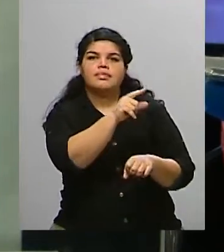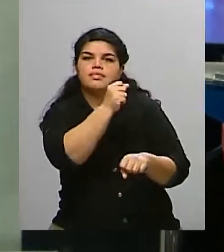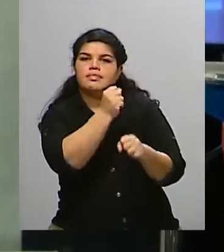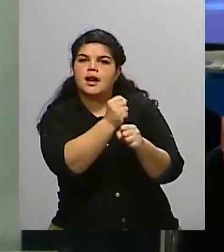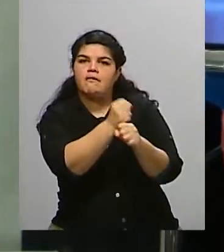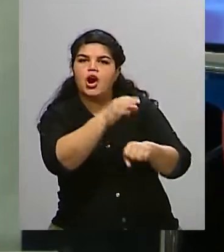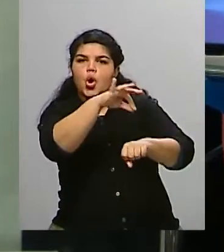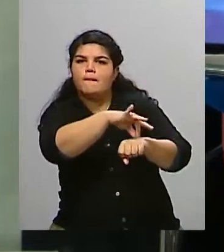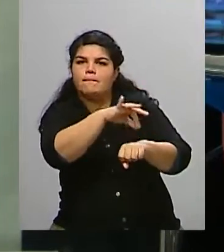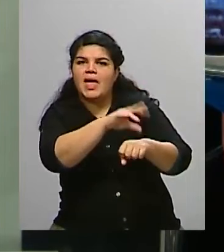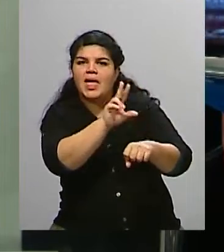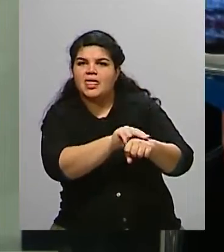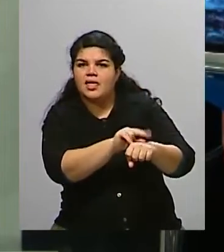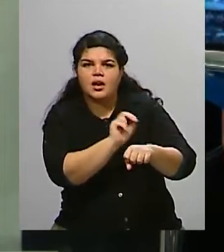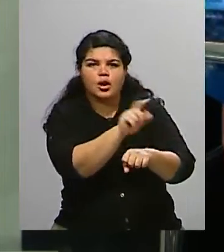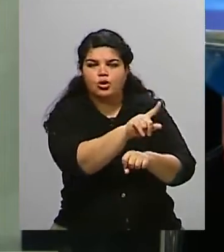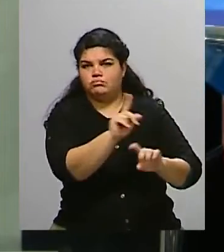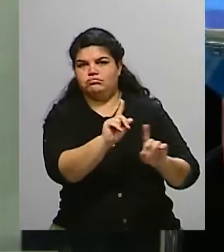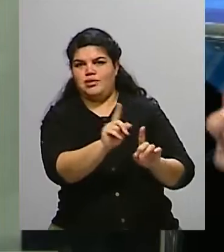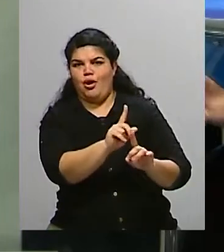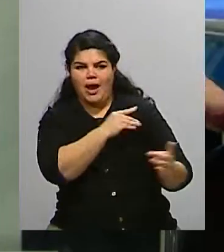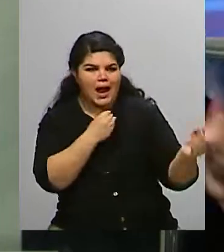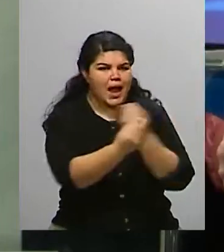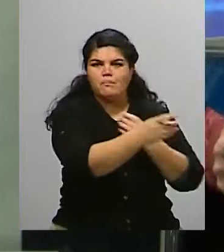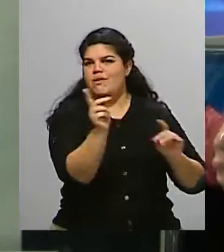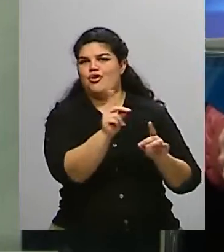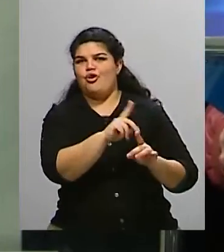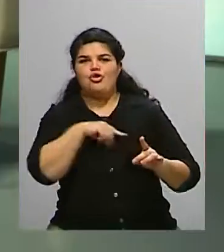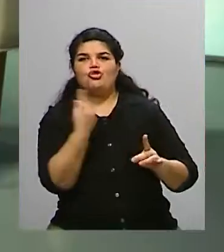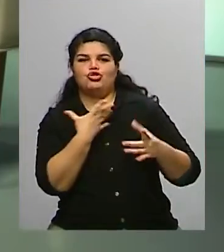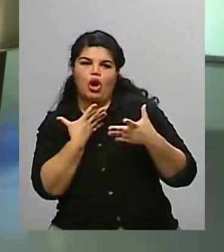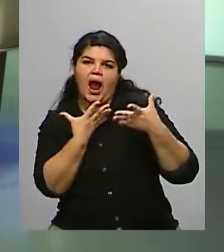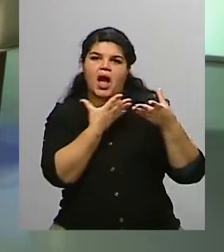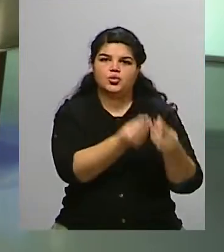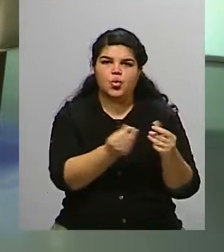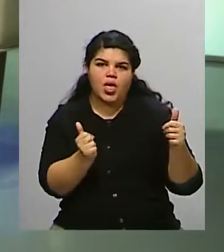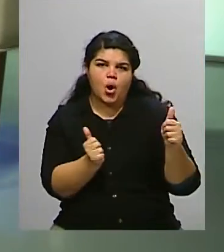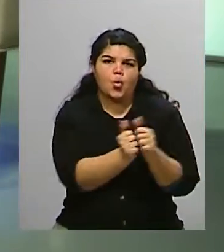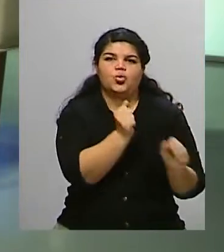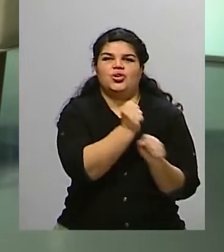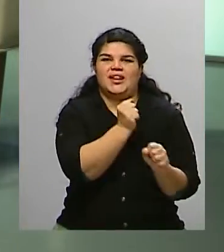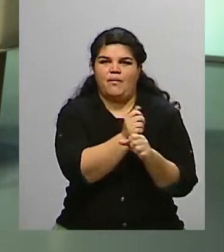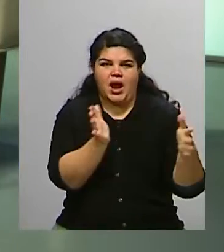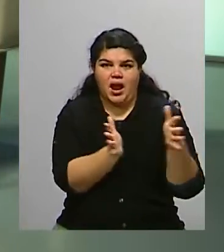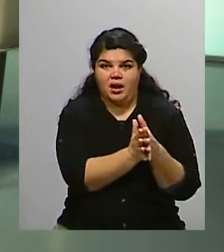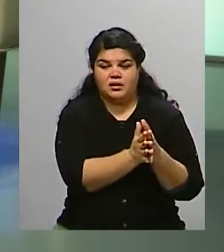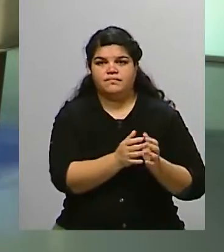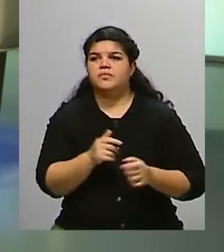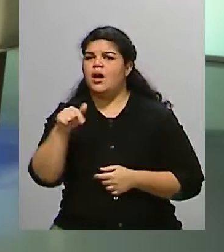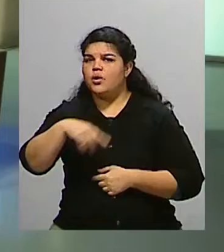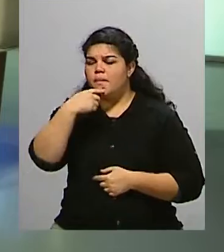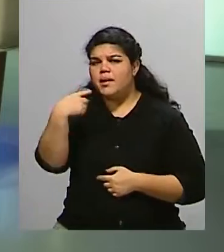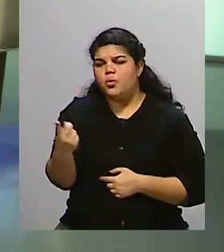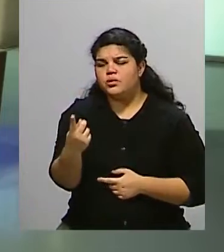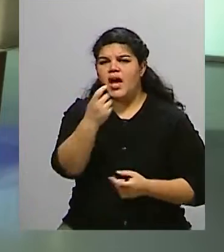medicina en sí, sino como un soporte y como un apoyo. Bueno, y en este caso le vamos a preguntar a Gustavo qué importancia tiene la economía en la salud.